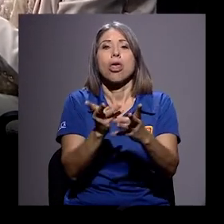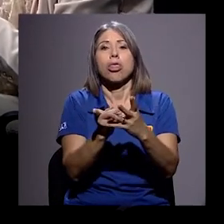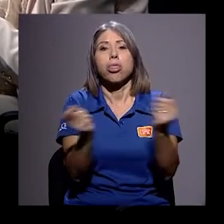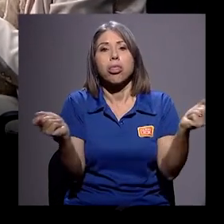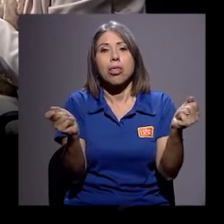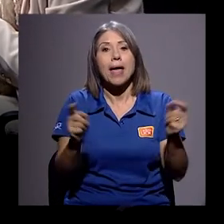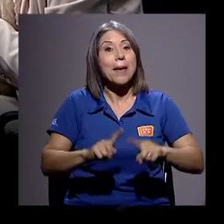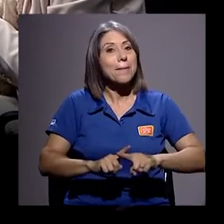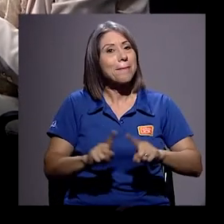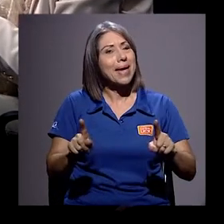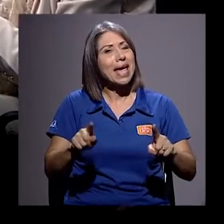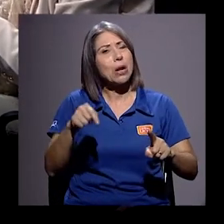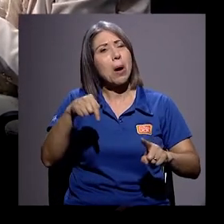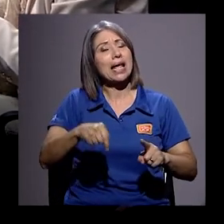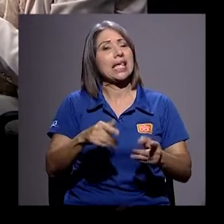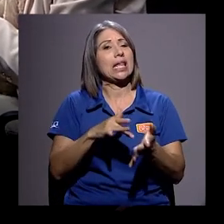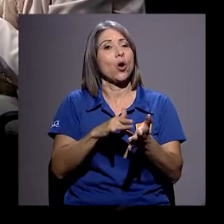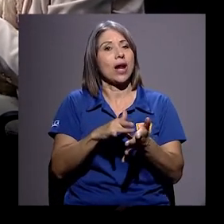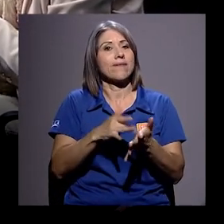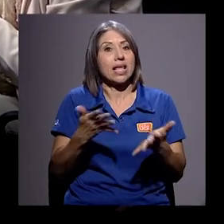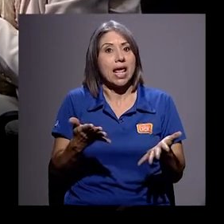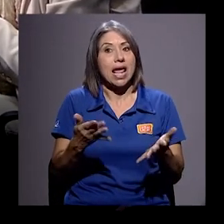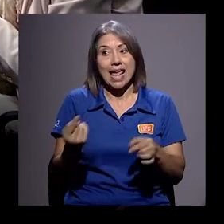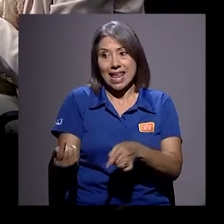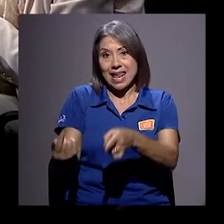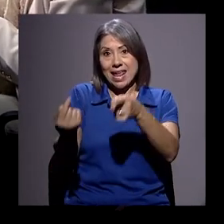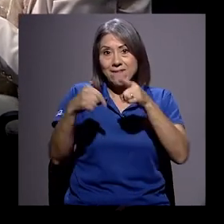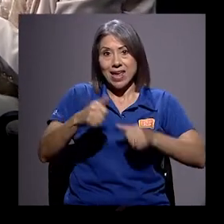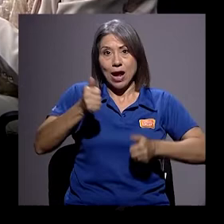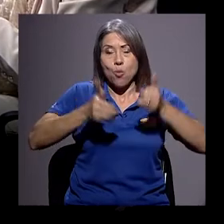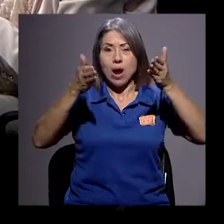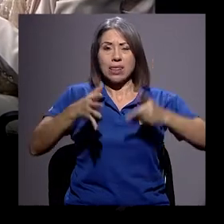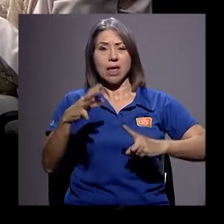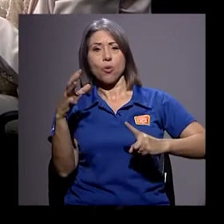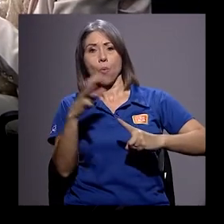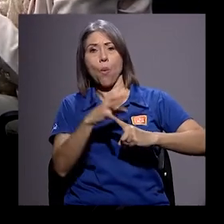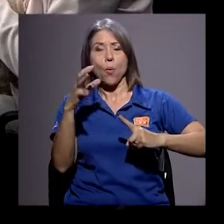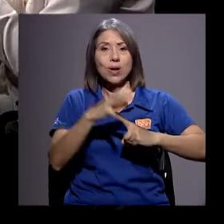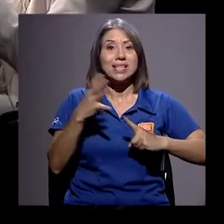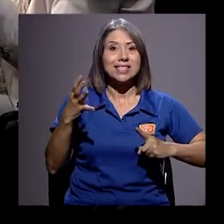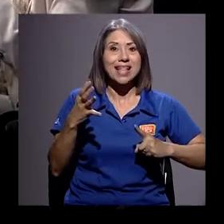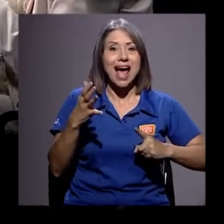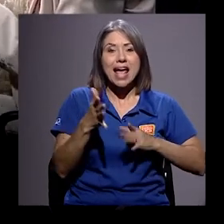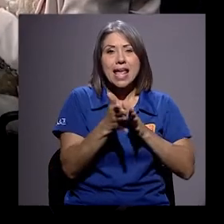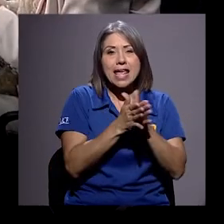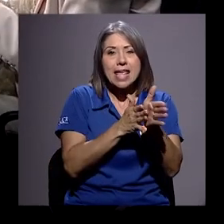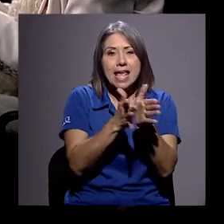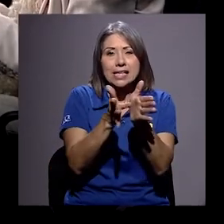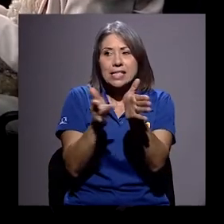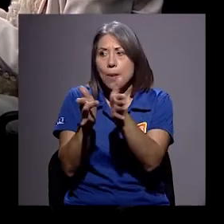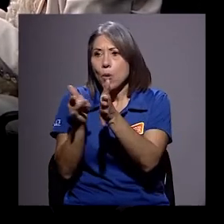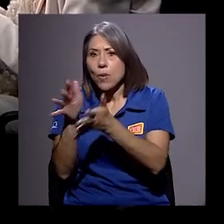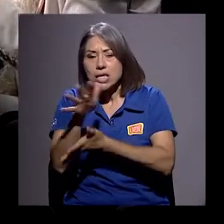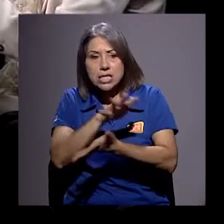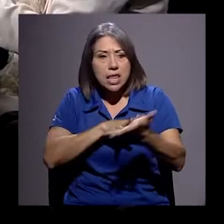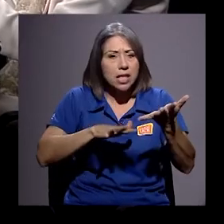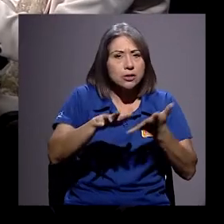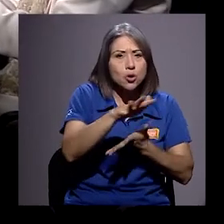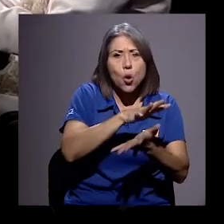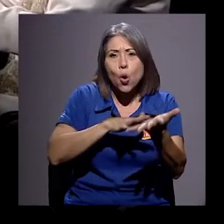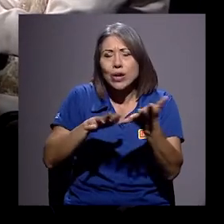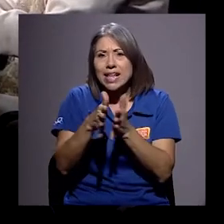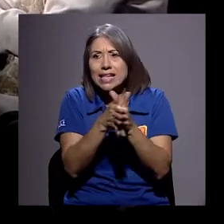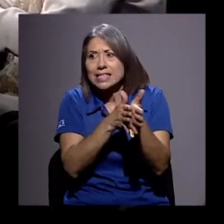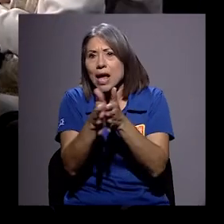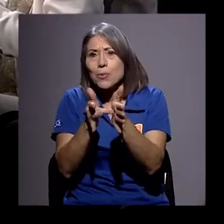aquí un populista un candidato populista que ofrezca que se aproveche de ese mar de desorden y de incapacidad de